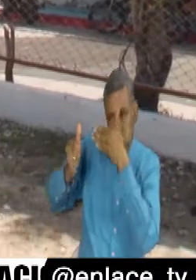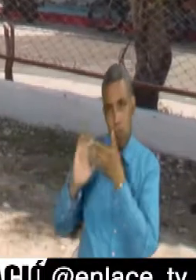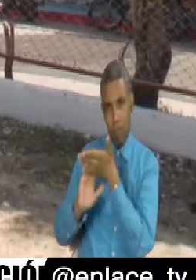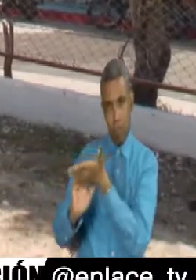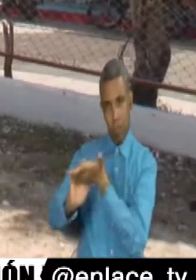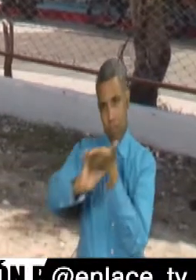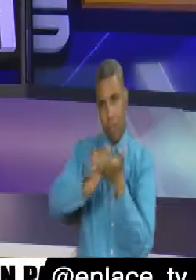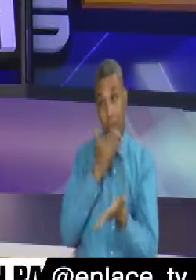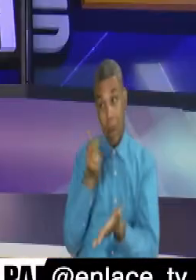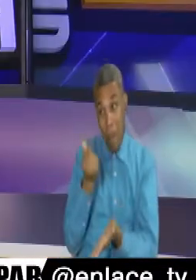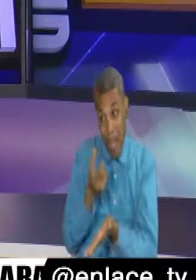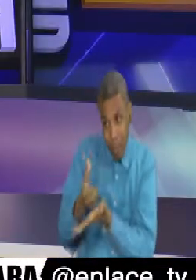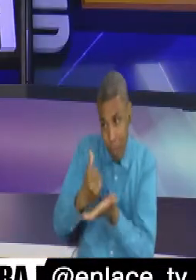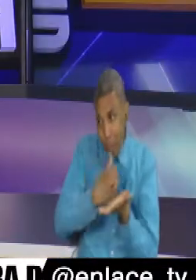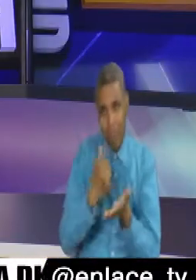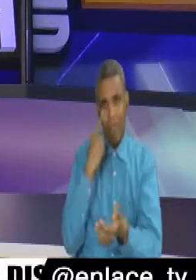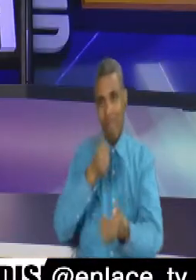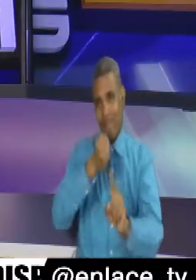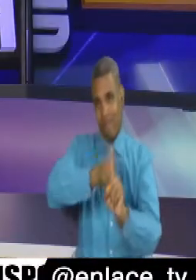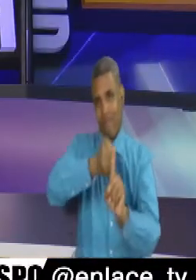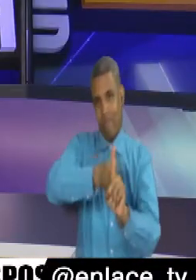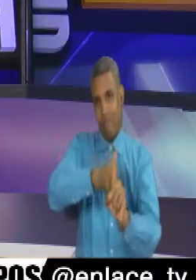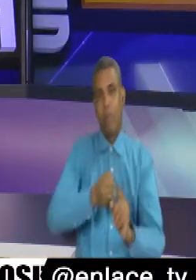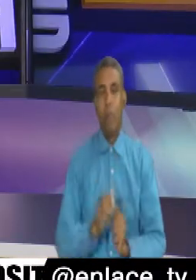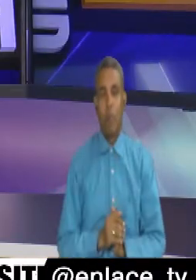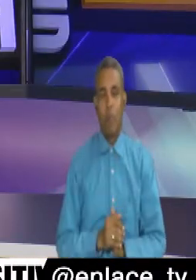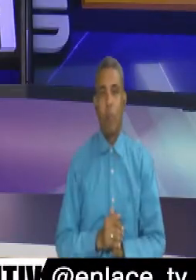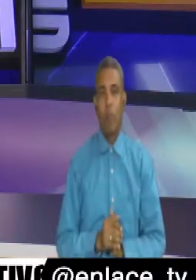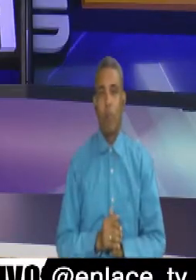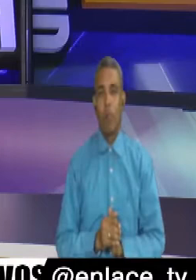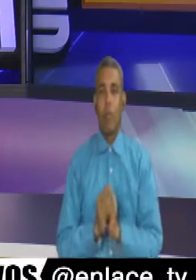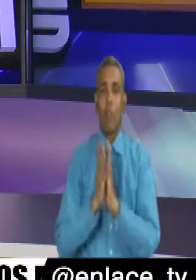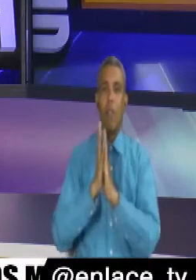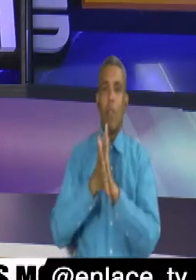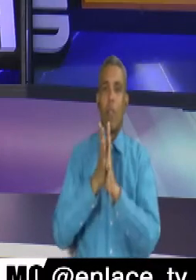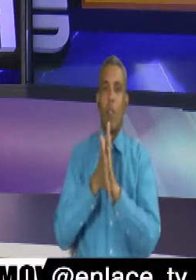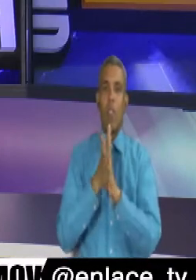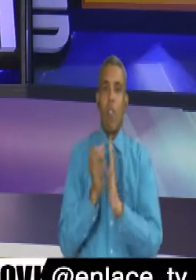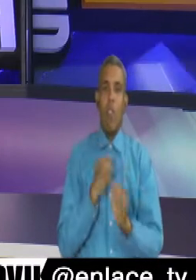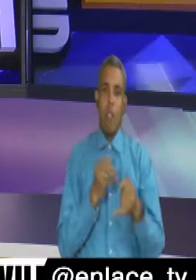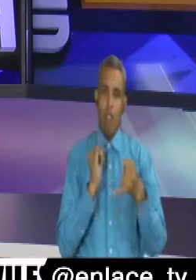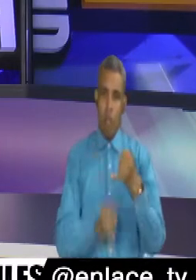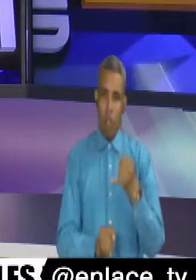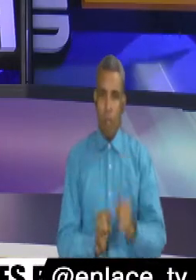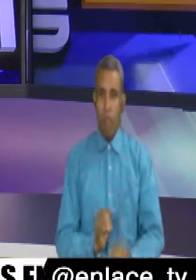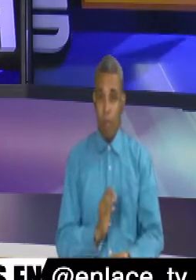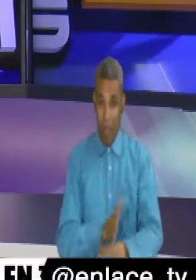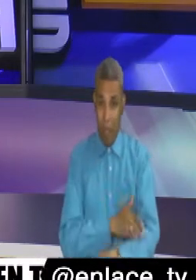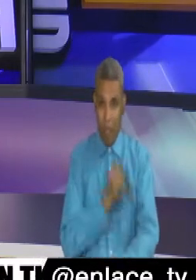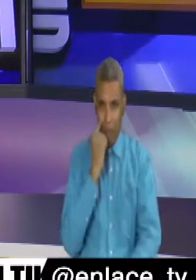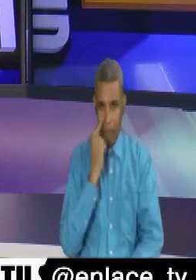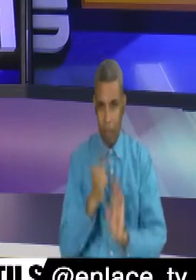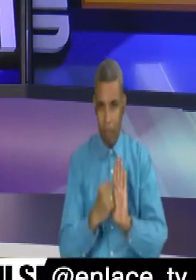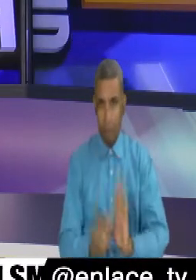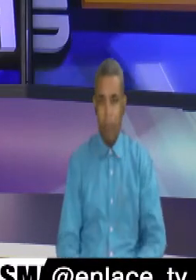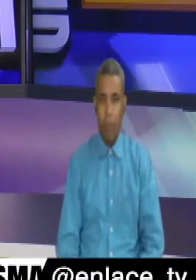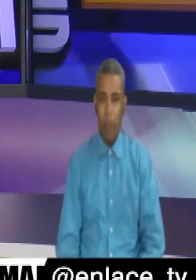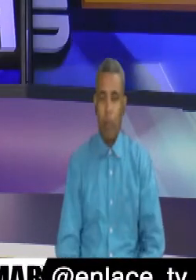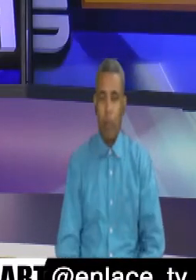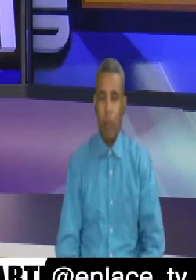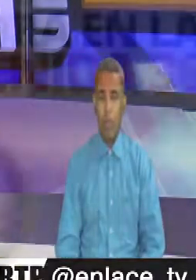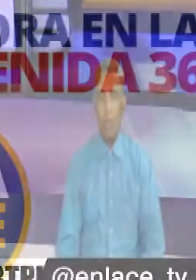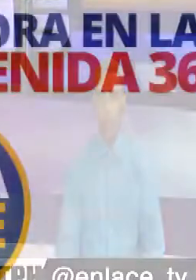arreglo. Con esta información nos despedimos de la presente emisión. Antes de irnos, les recuerdo Materiales